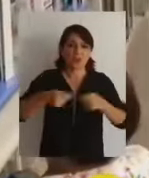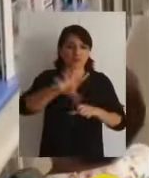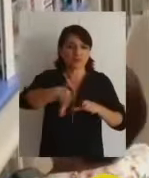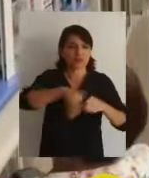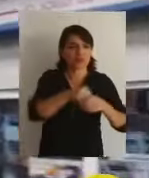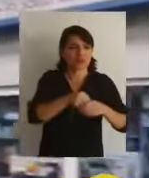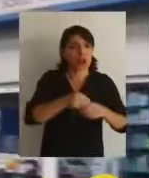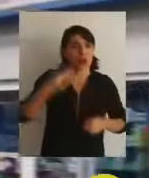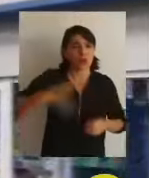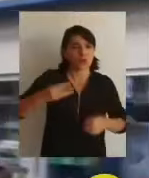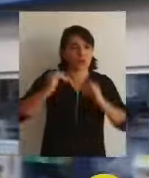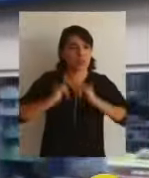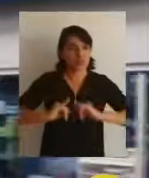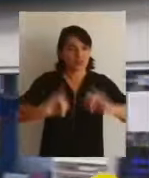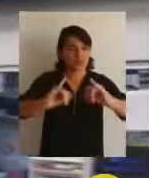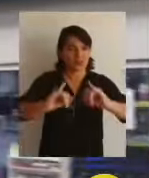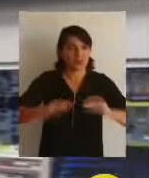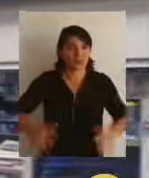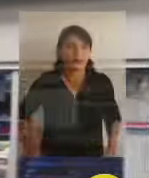domicilio.